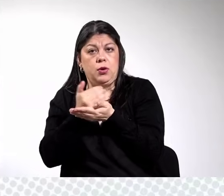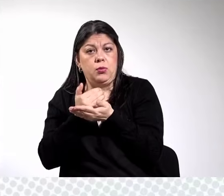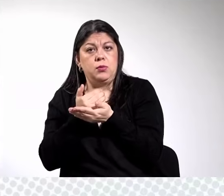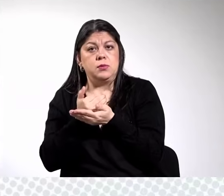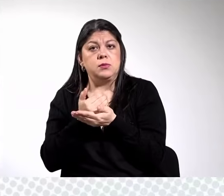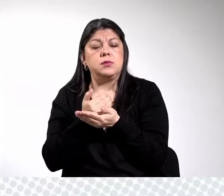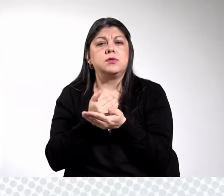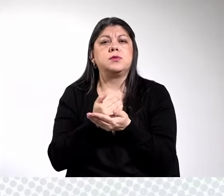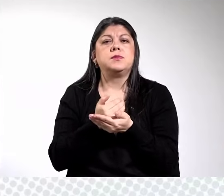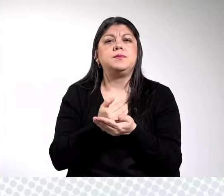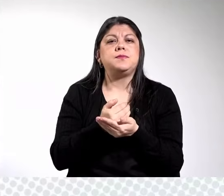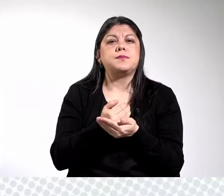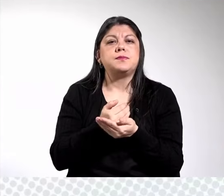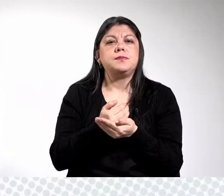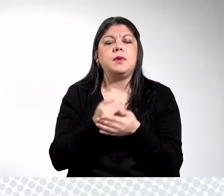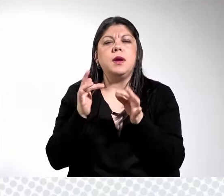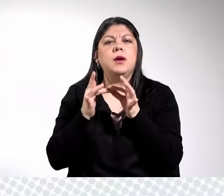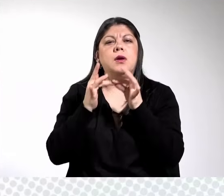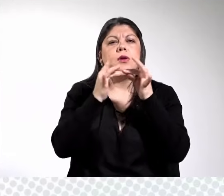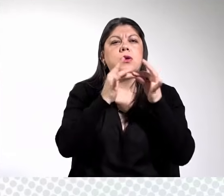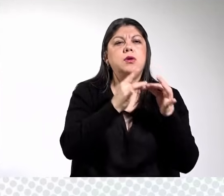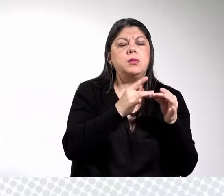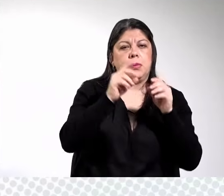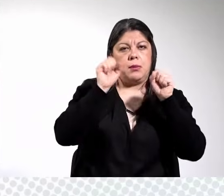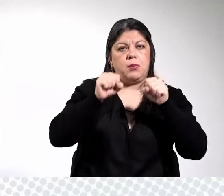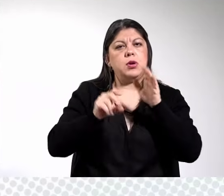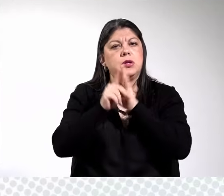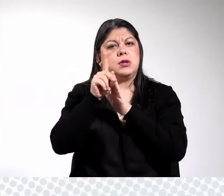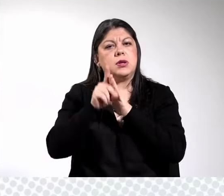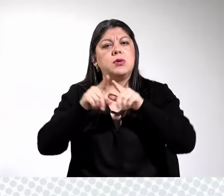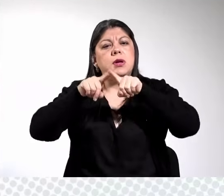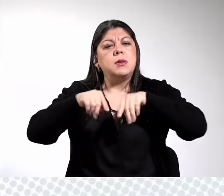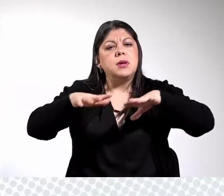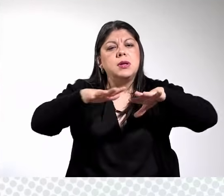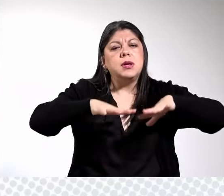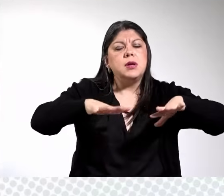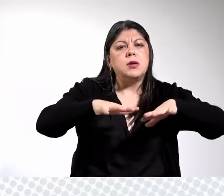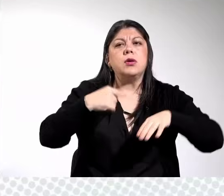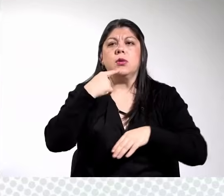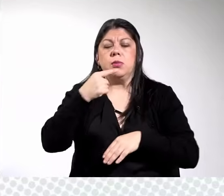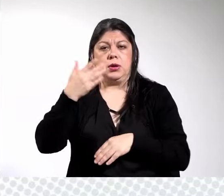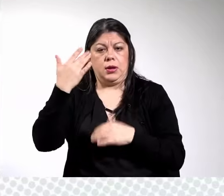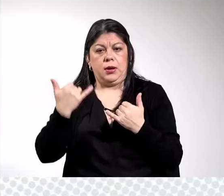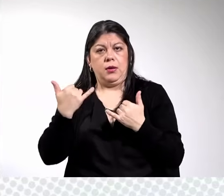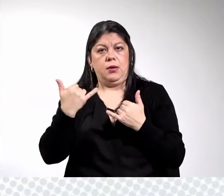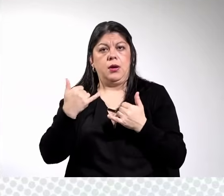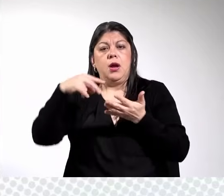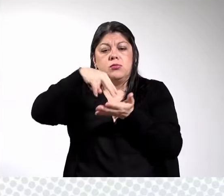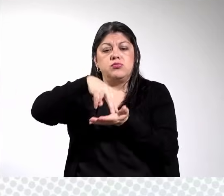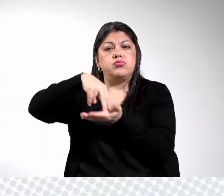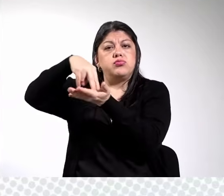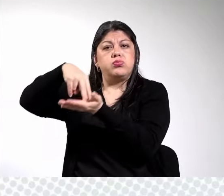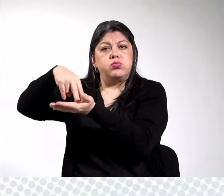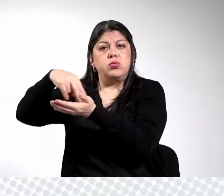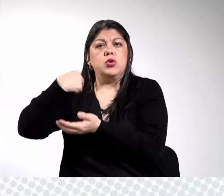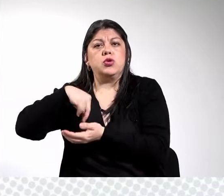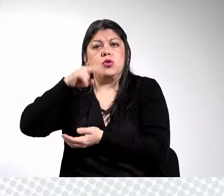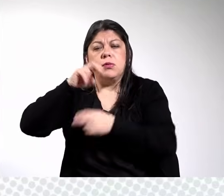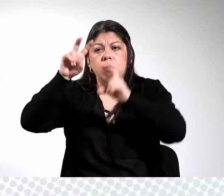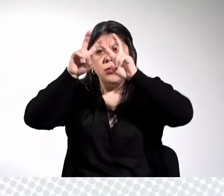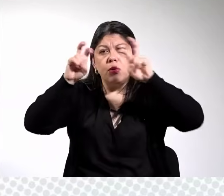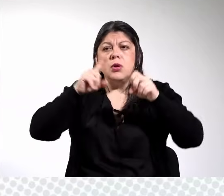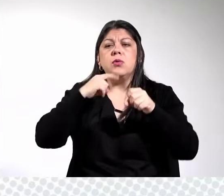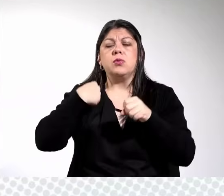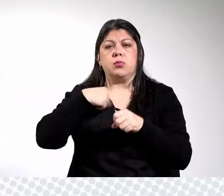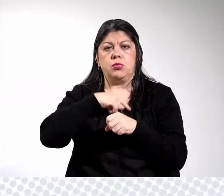cuáles son los principales para desarrollar las zonas que tenemos. Como le digo ahora esto del surf, esto tenemos que revisarlo y es un